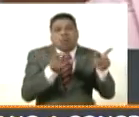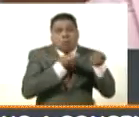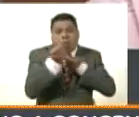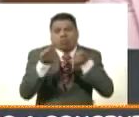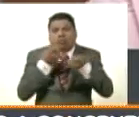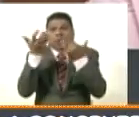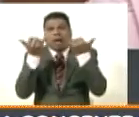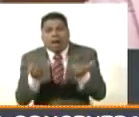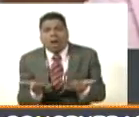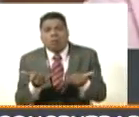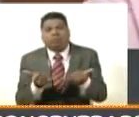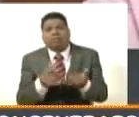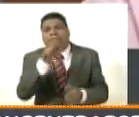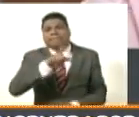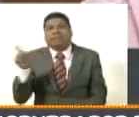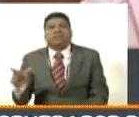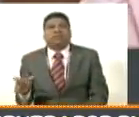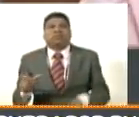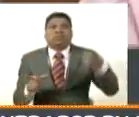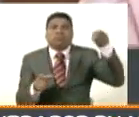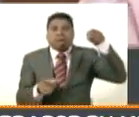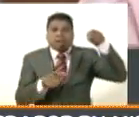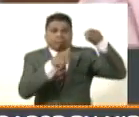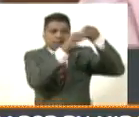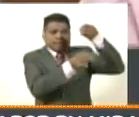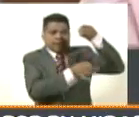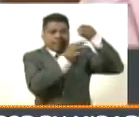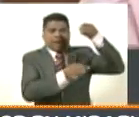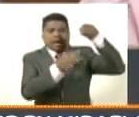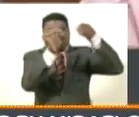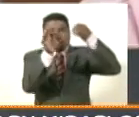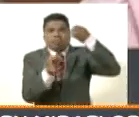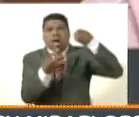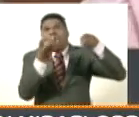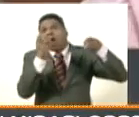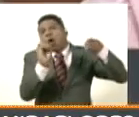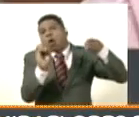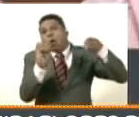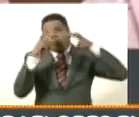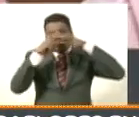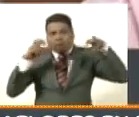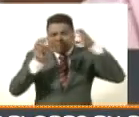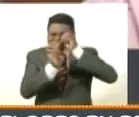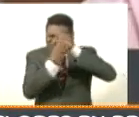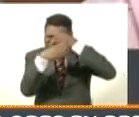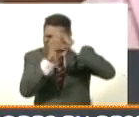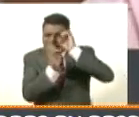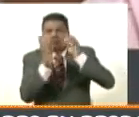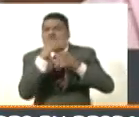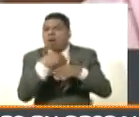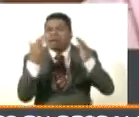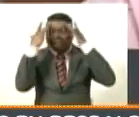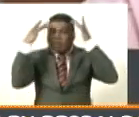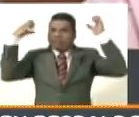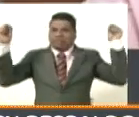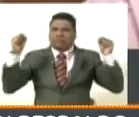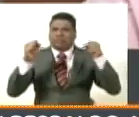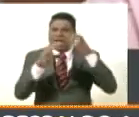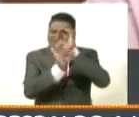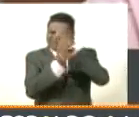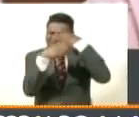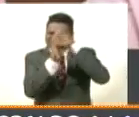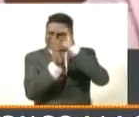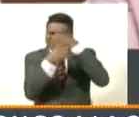estos momentos por personas que no tienen la cualificación desde el punto de vista técnico para el trabajo con este tipo